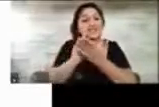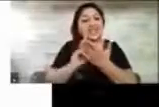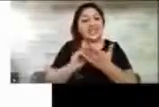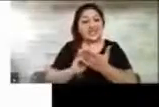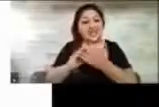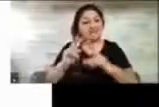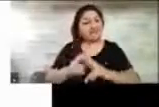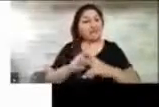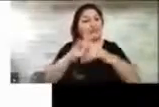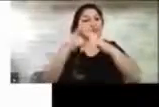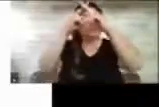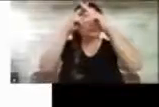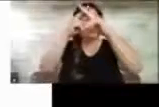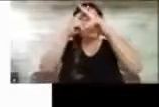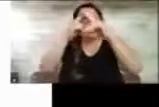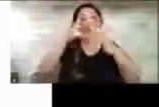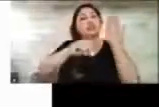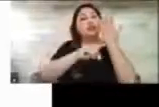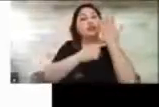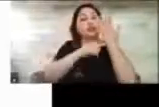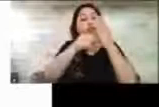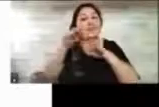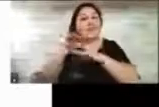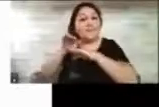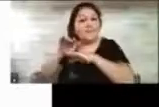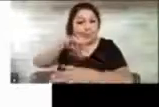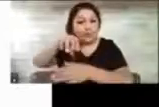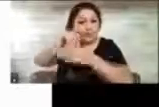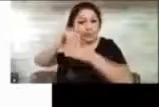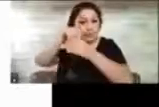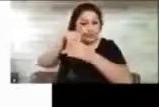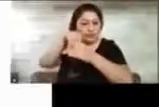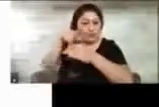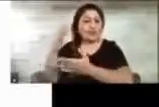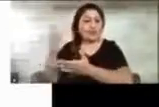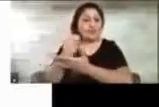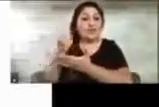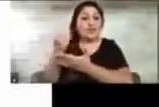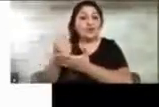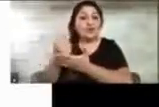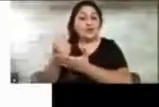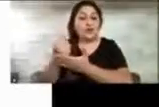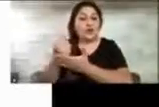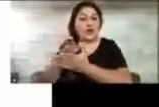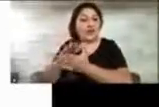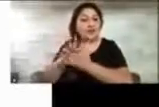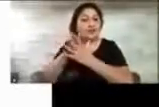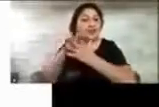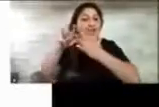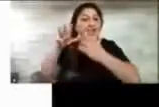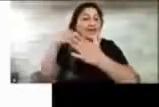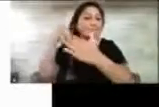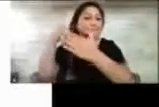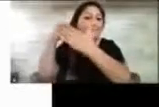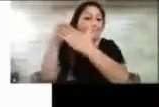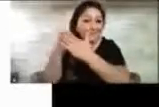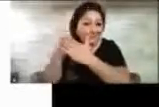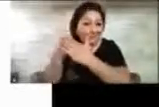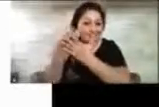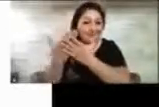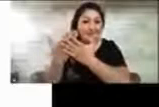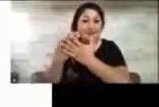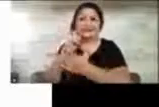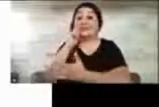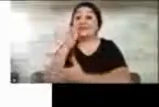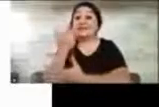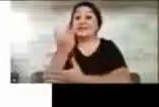con tecnología y apoyo inclusivo, y así lograr esta gran meta, por así decirlo, que sería